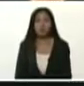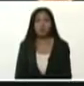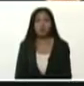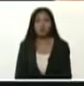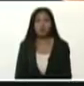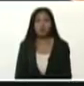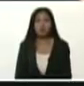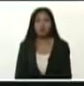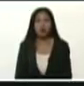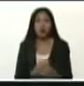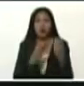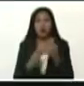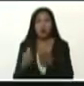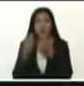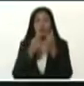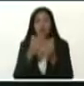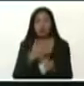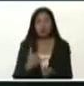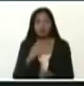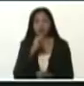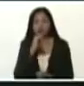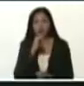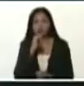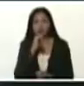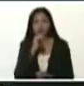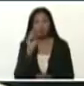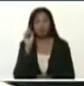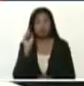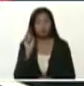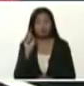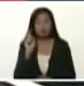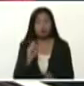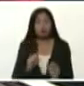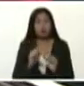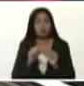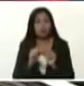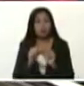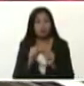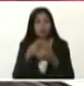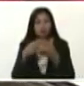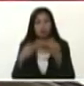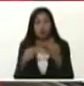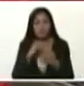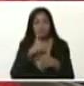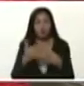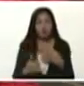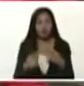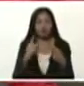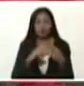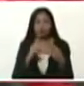nivel económico, la necesidad de avanzar en varios proyectos.